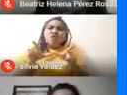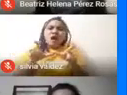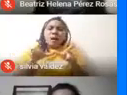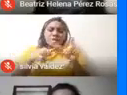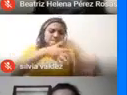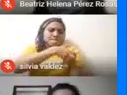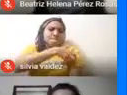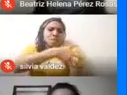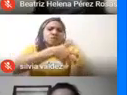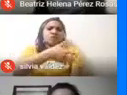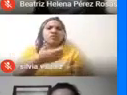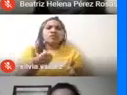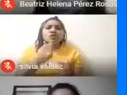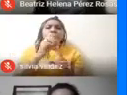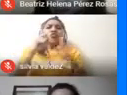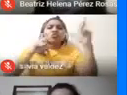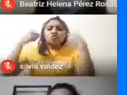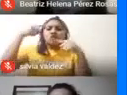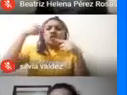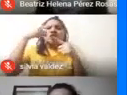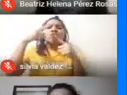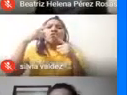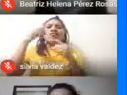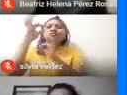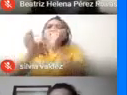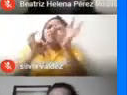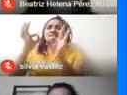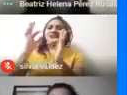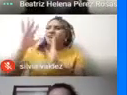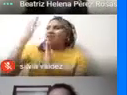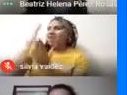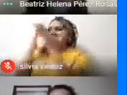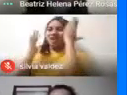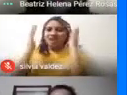potencial turismo ecológico?